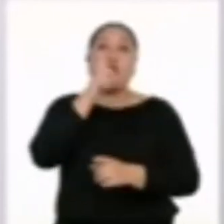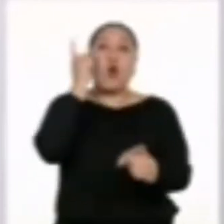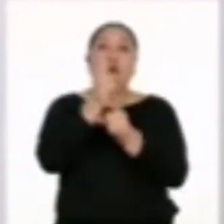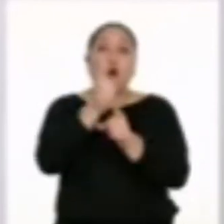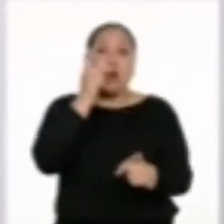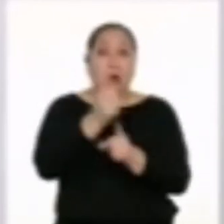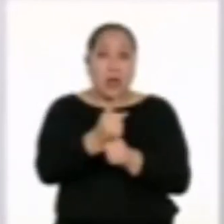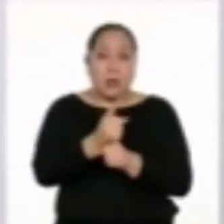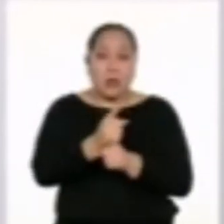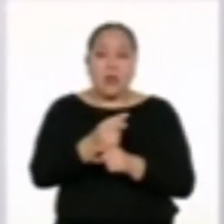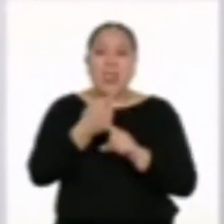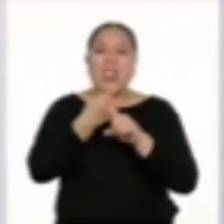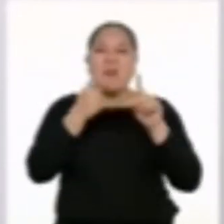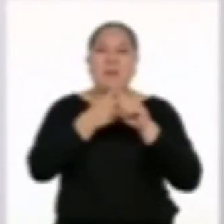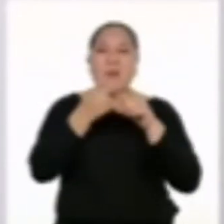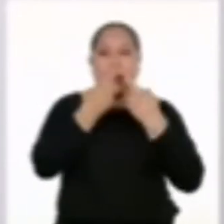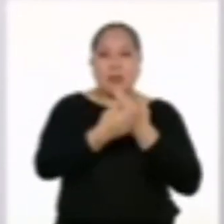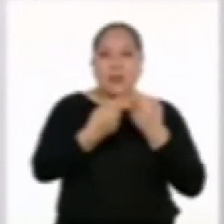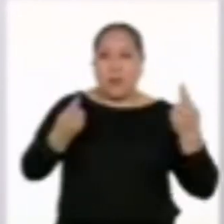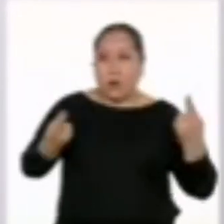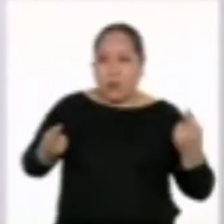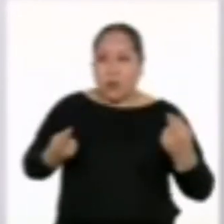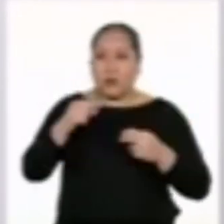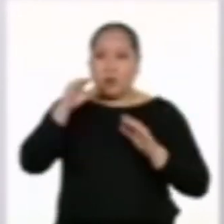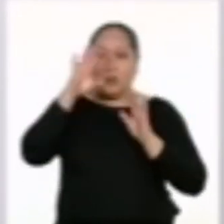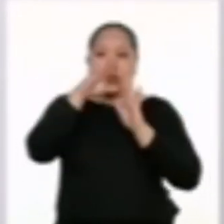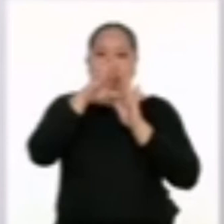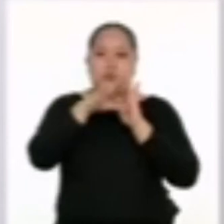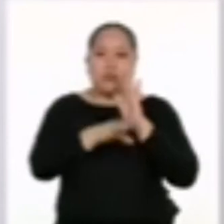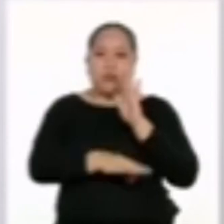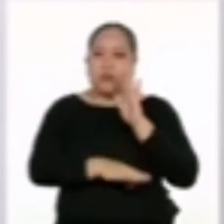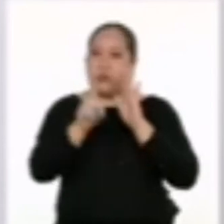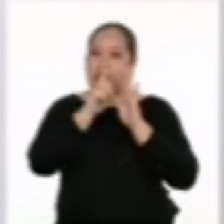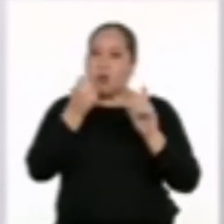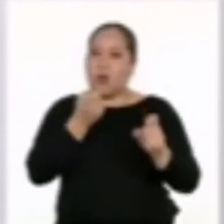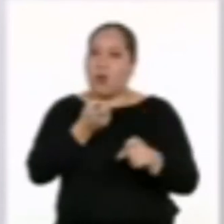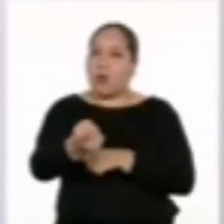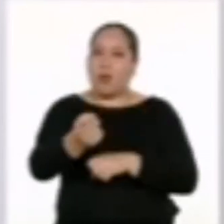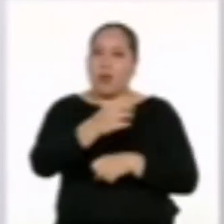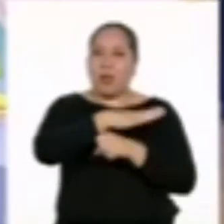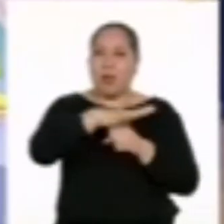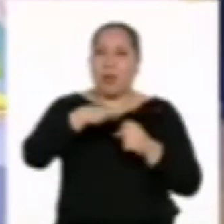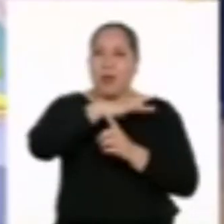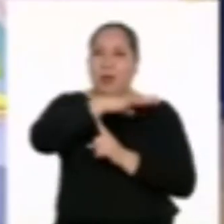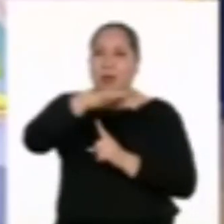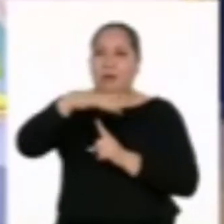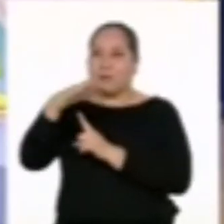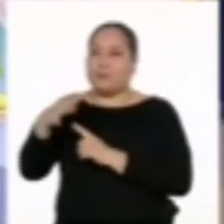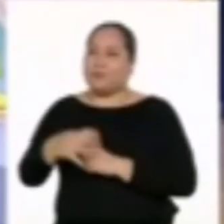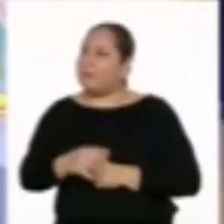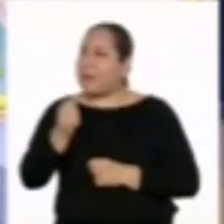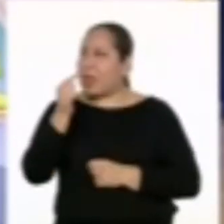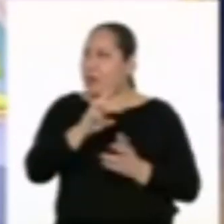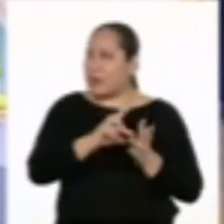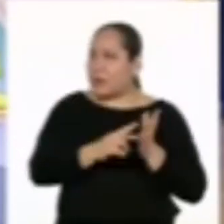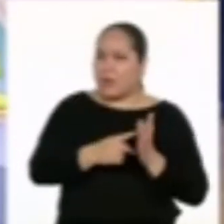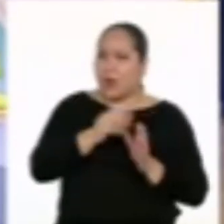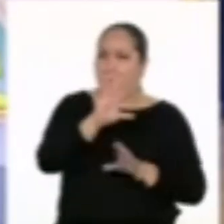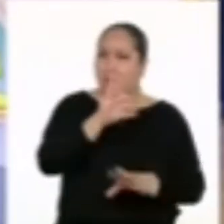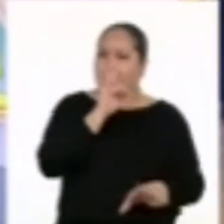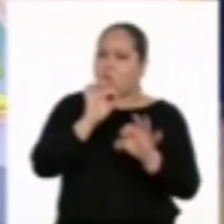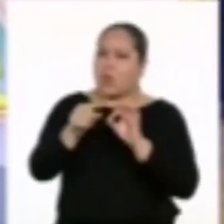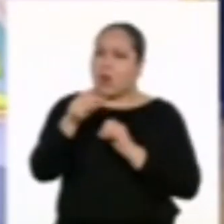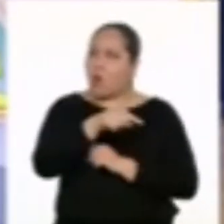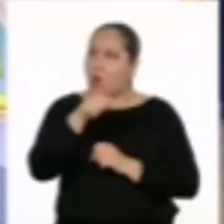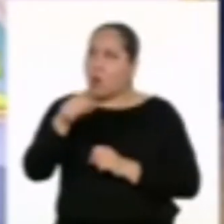y óptimo de los recursos y así reducir el impacto negativo en el ambiente. Esto implica identificar